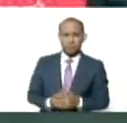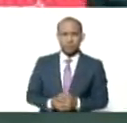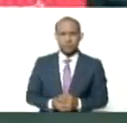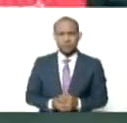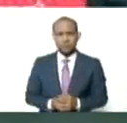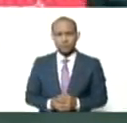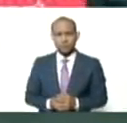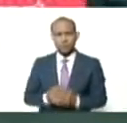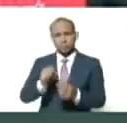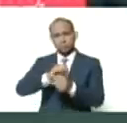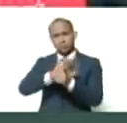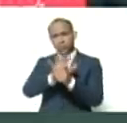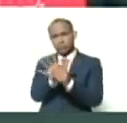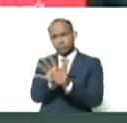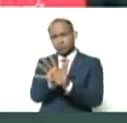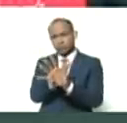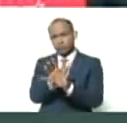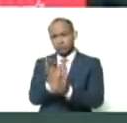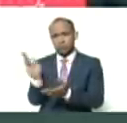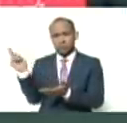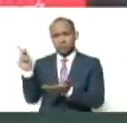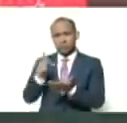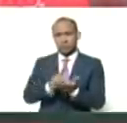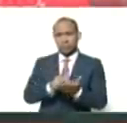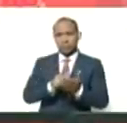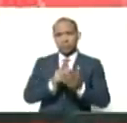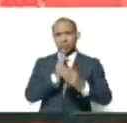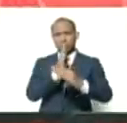La pandemia trajo una pausa